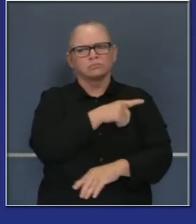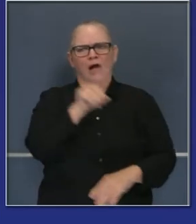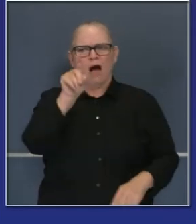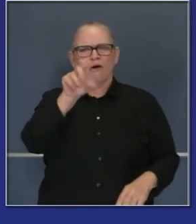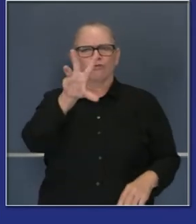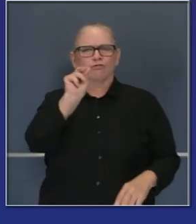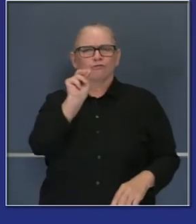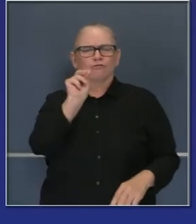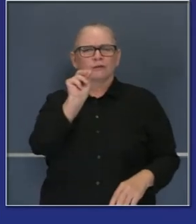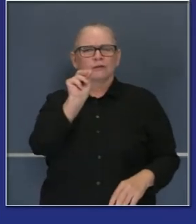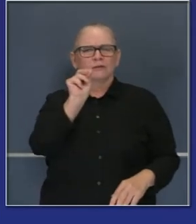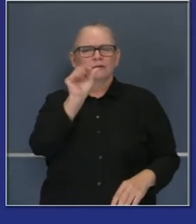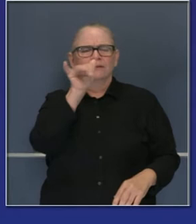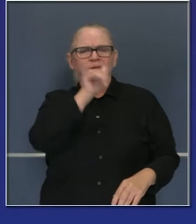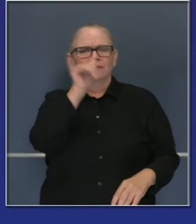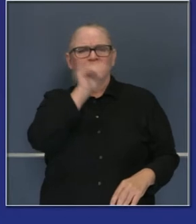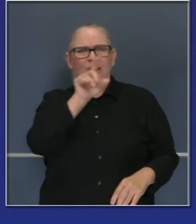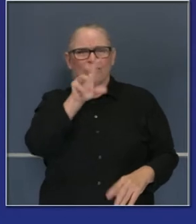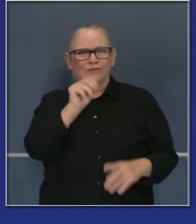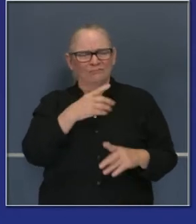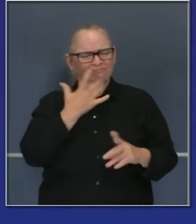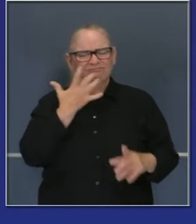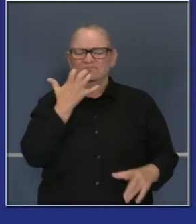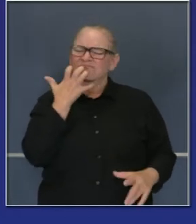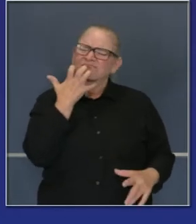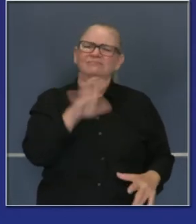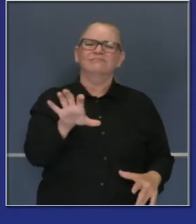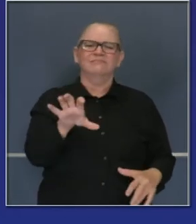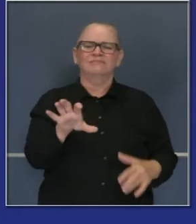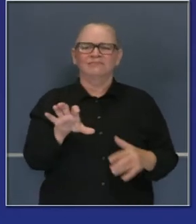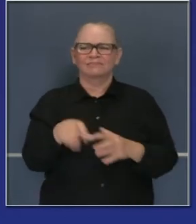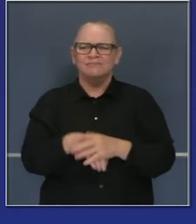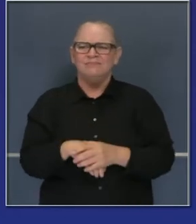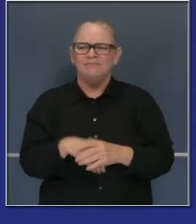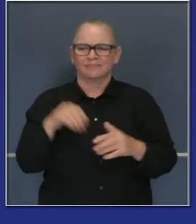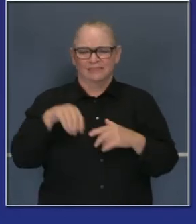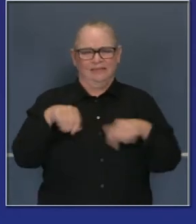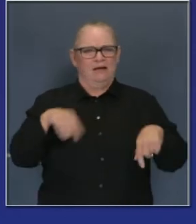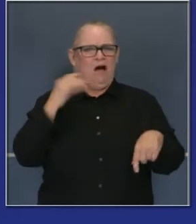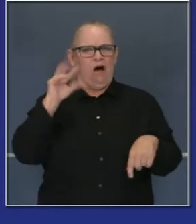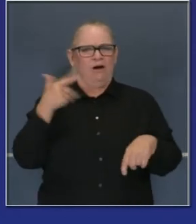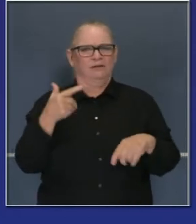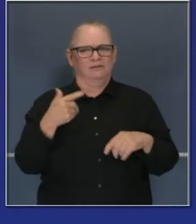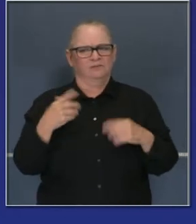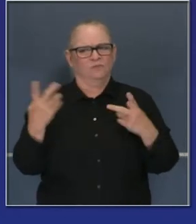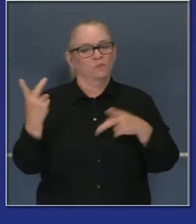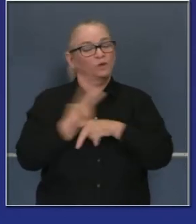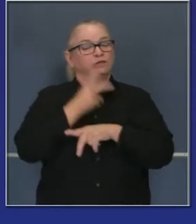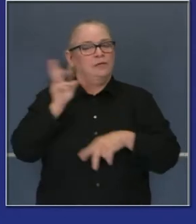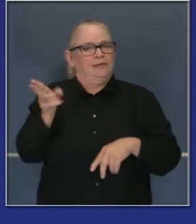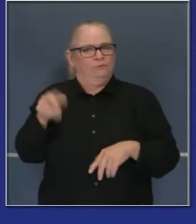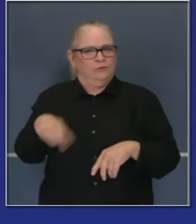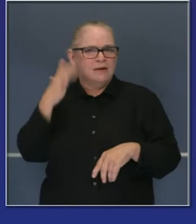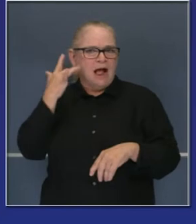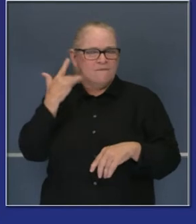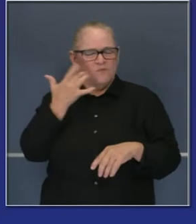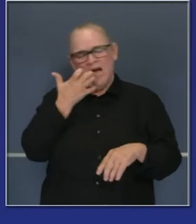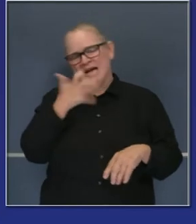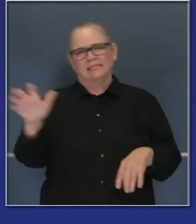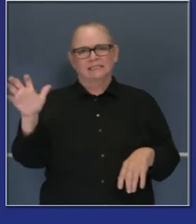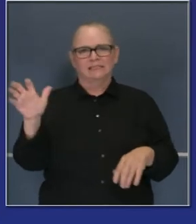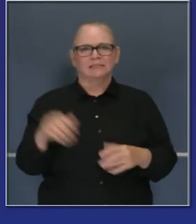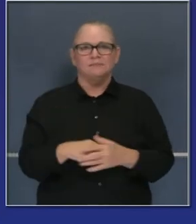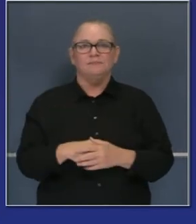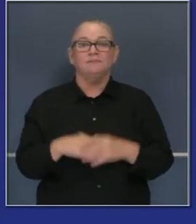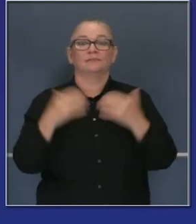un récord mundial el día más caliente del agosto más caliente en nuestra historia ahora estamos luchando con unos 25